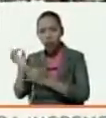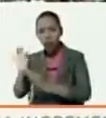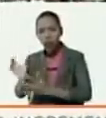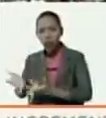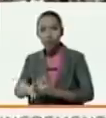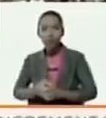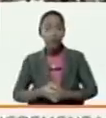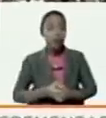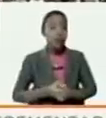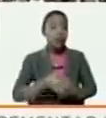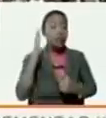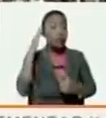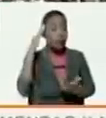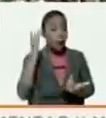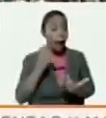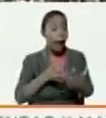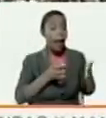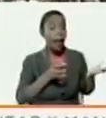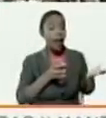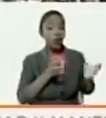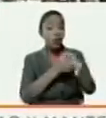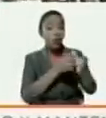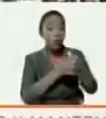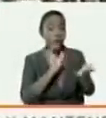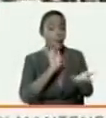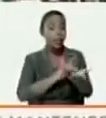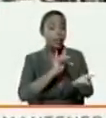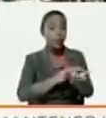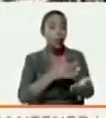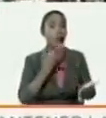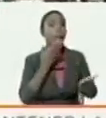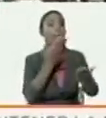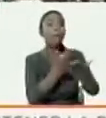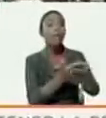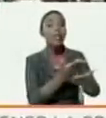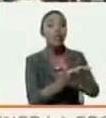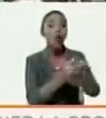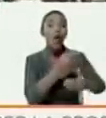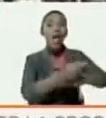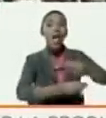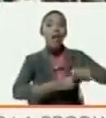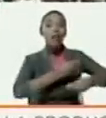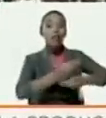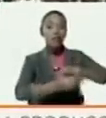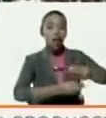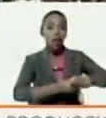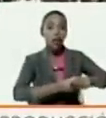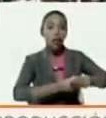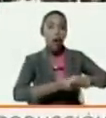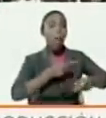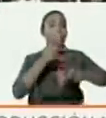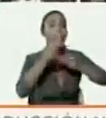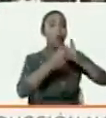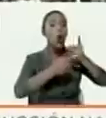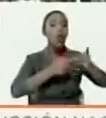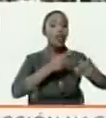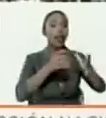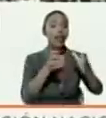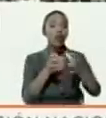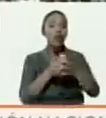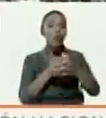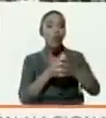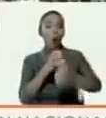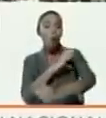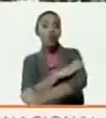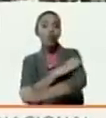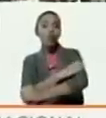¿sabes que el comité de postulaciones es una petición hecha, una petición política de sectores opositores y